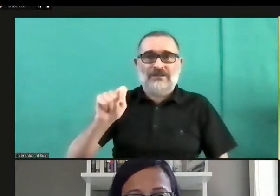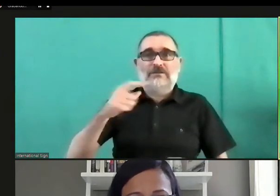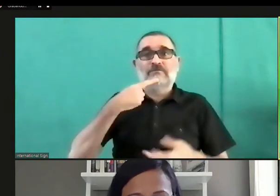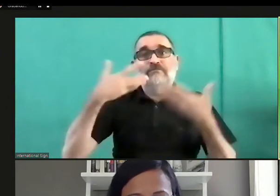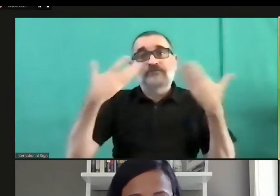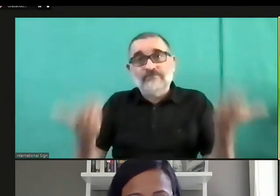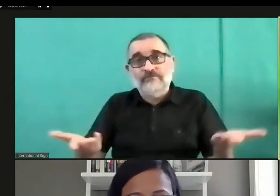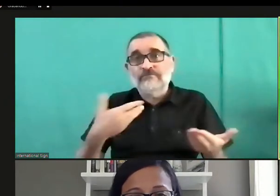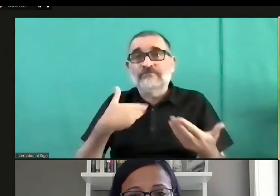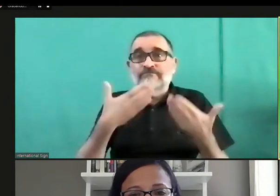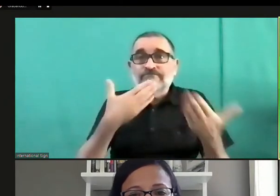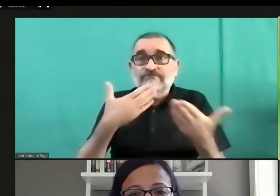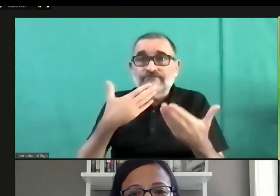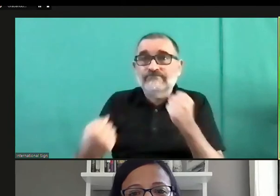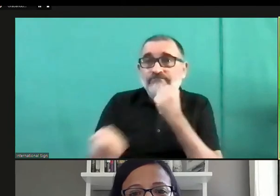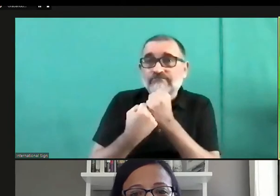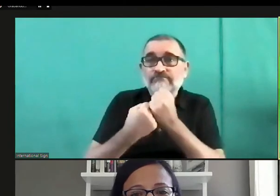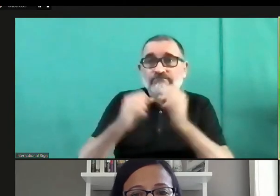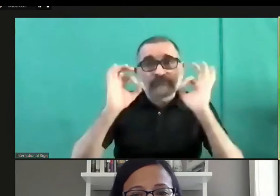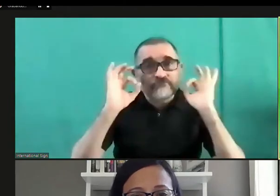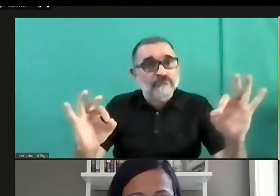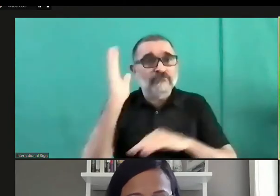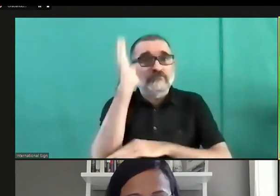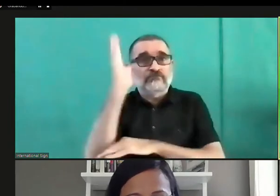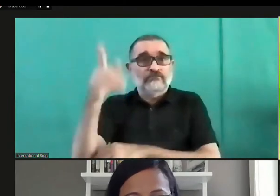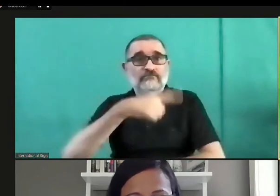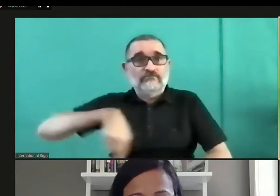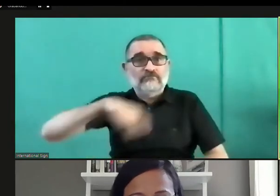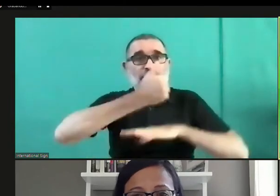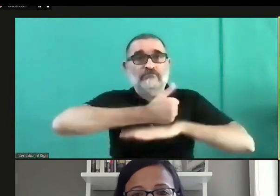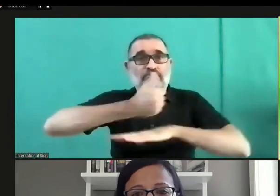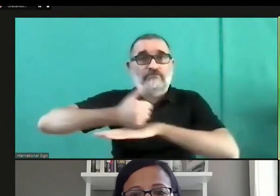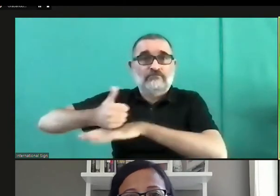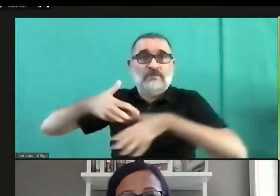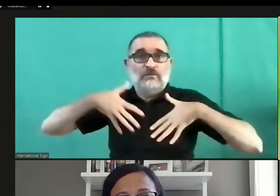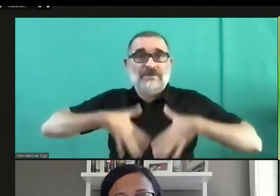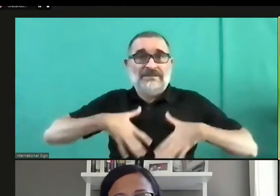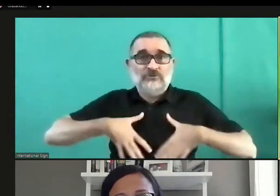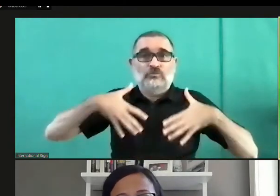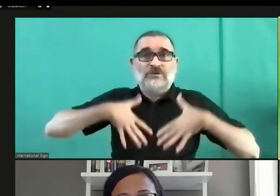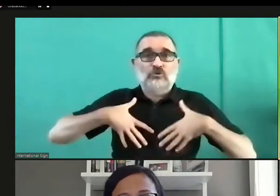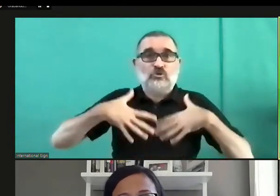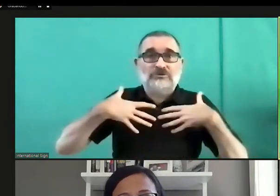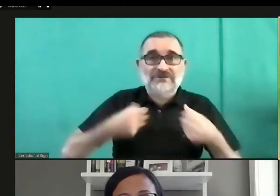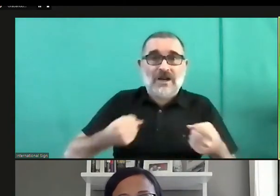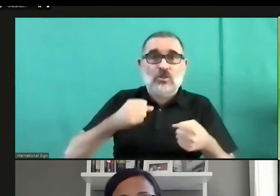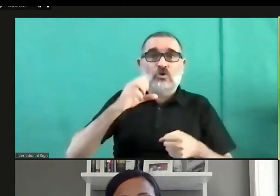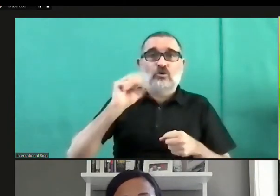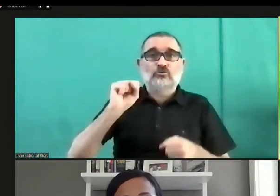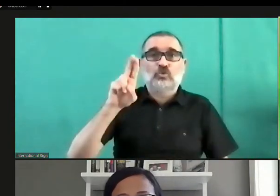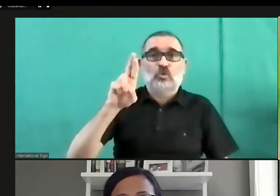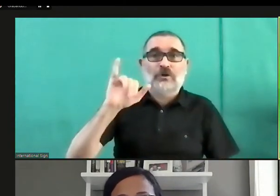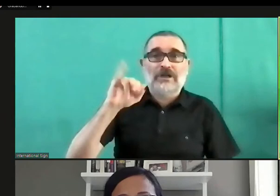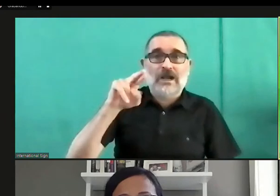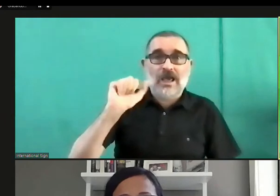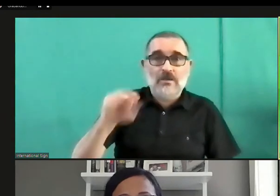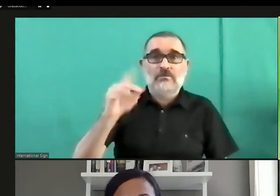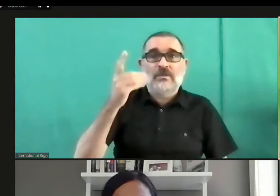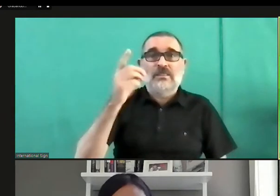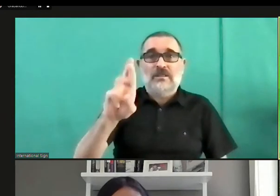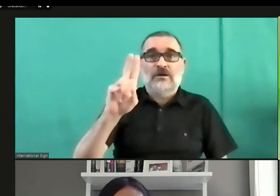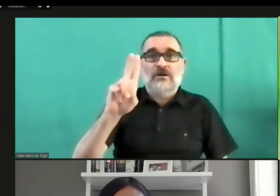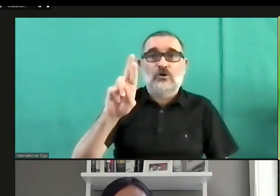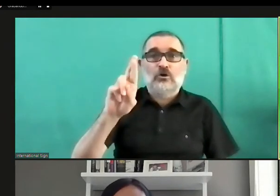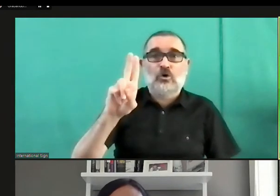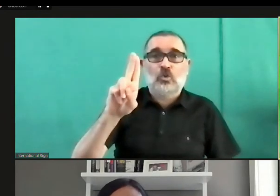doctora anne hemos disfrutado muchísimo de todas las contribuciones que nos han dado vamos